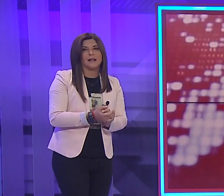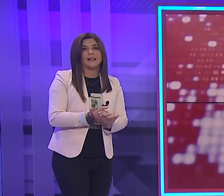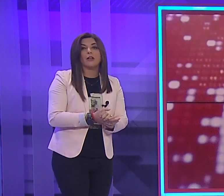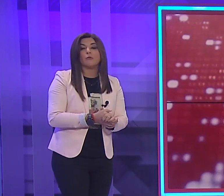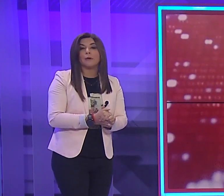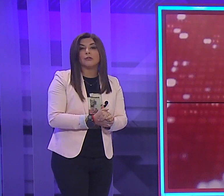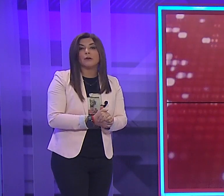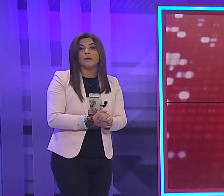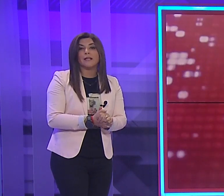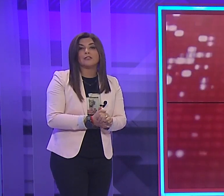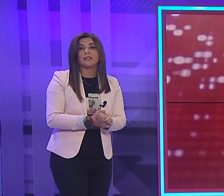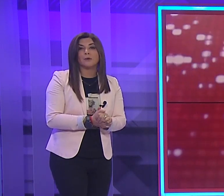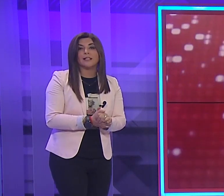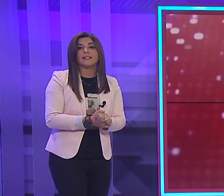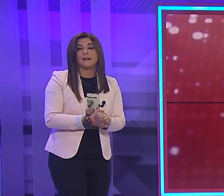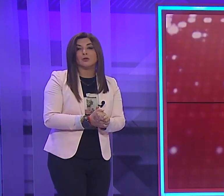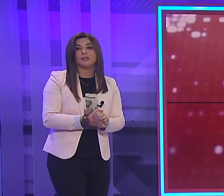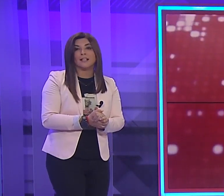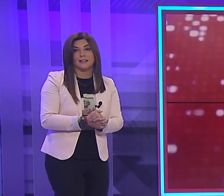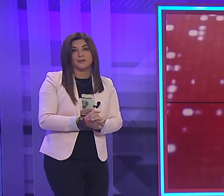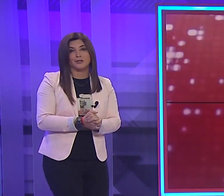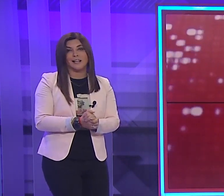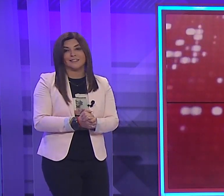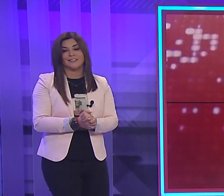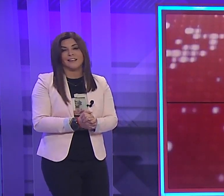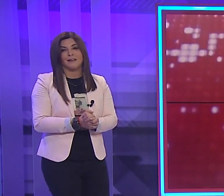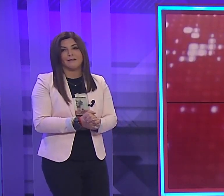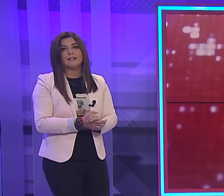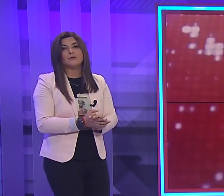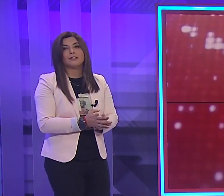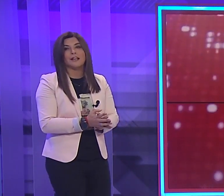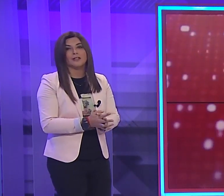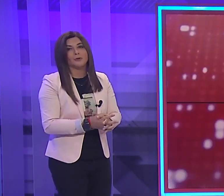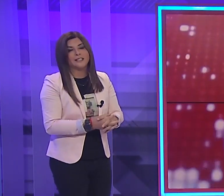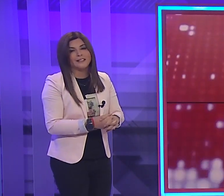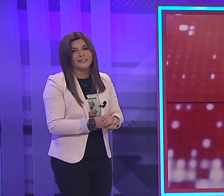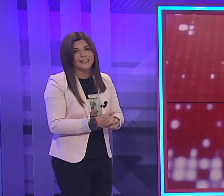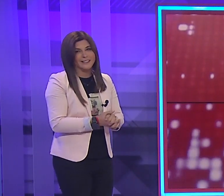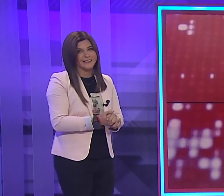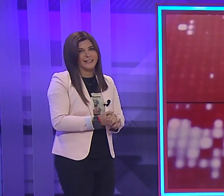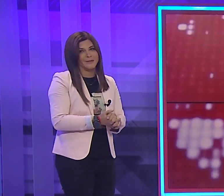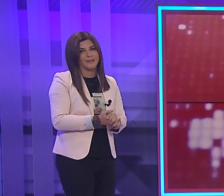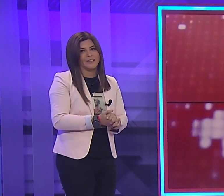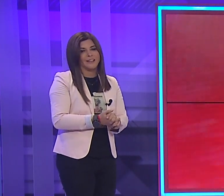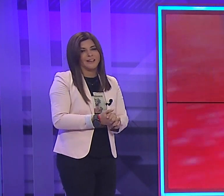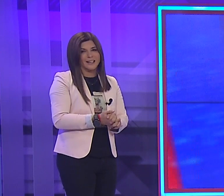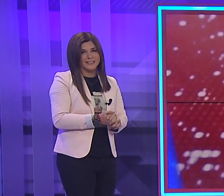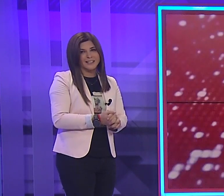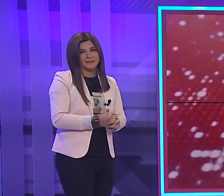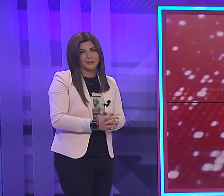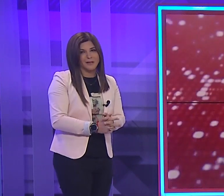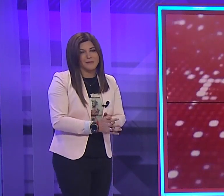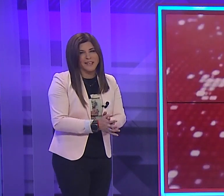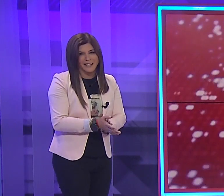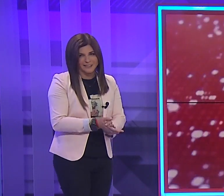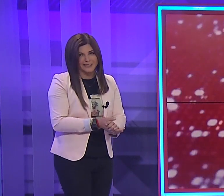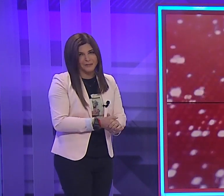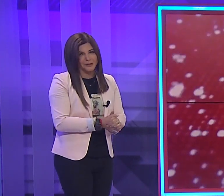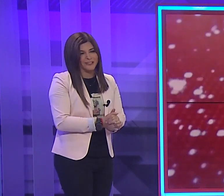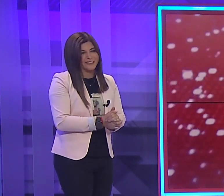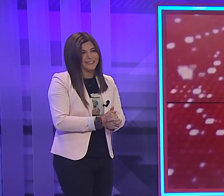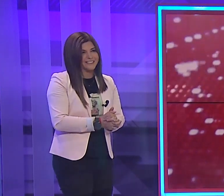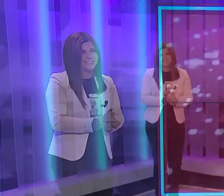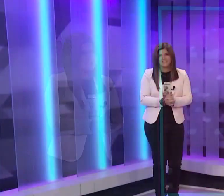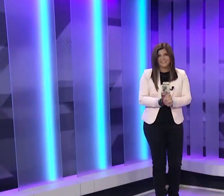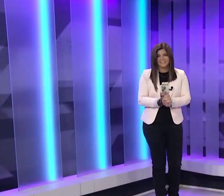www.portavoznoticias.cl. Ha llegado el momento de despedirnos y recuerden que estamos en las redes sociales, en Facebook, en Twitter y en Instagram. Gracias por acompañarnos. Hasta